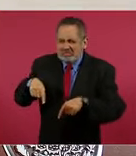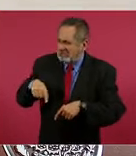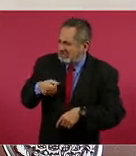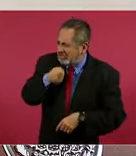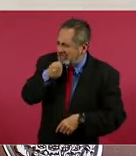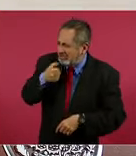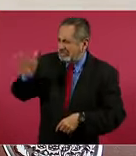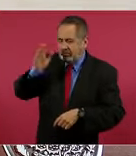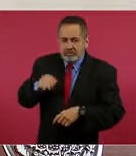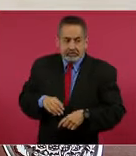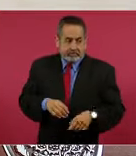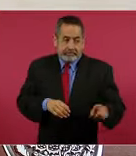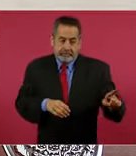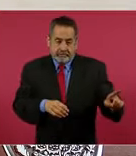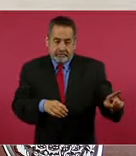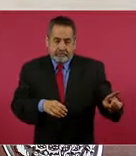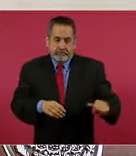les contesto que